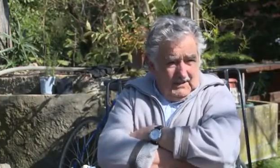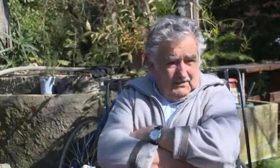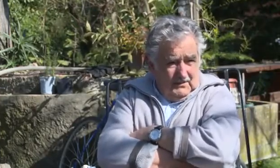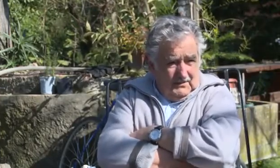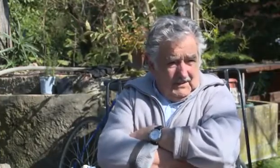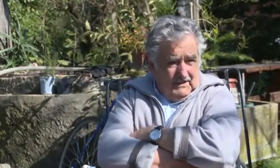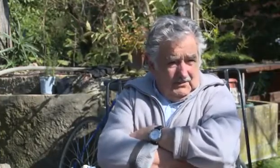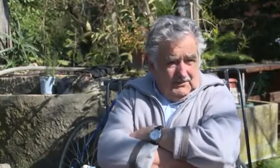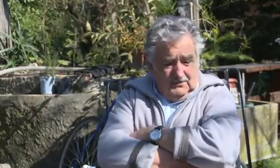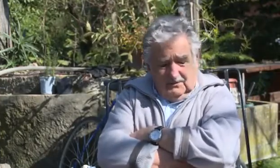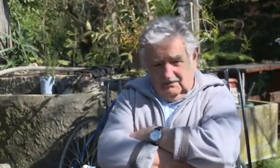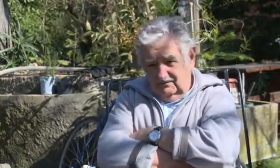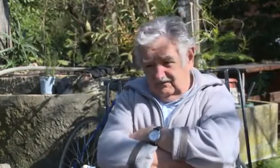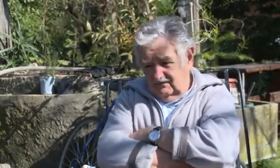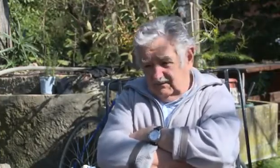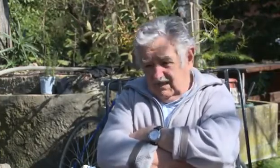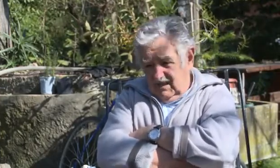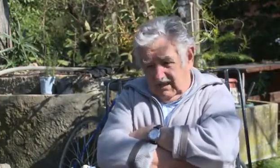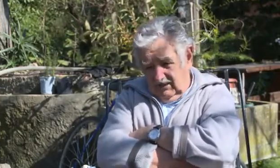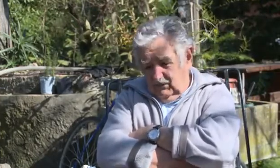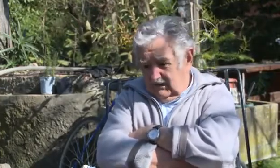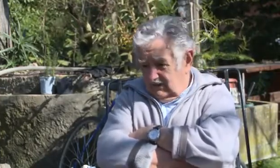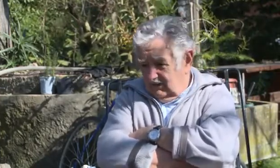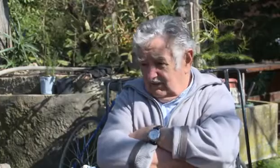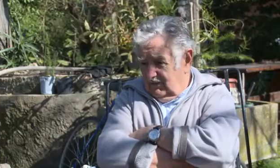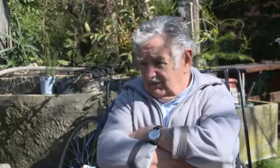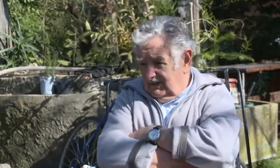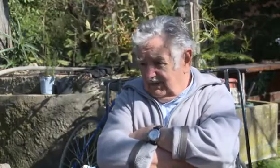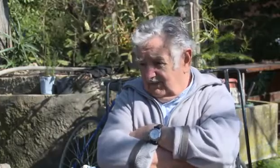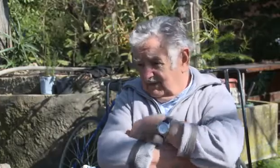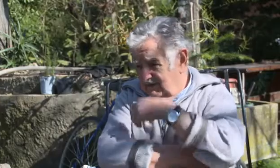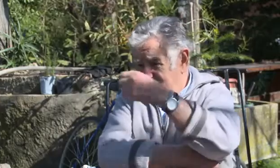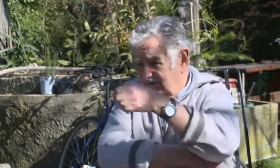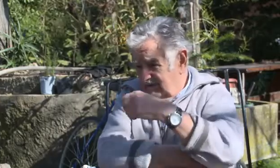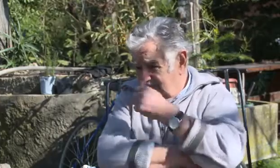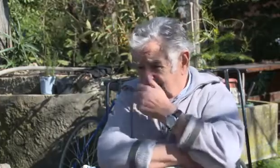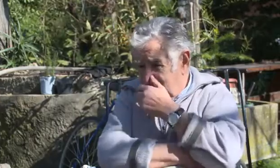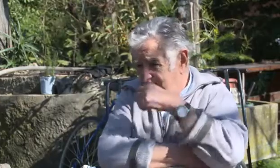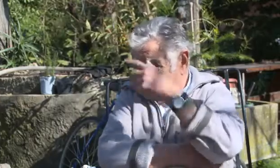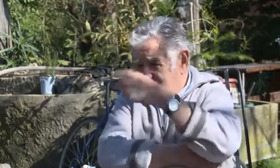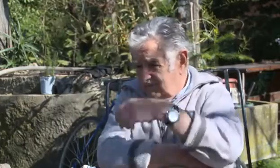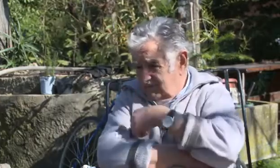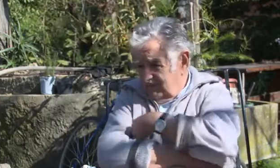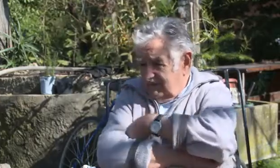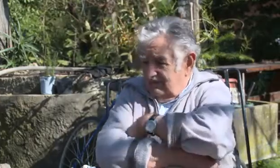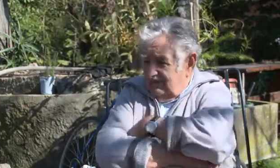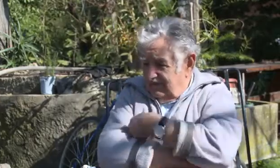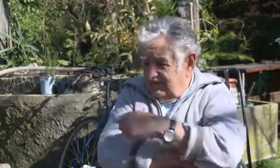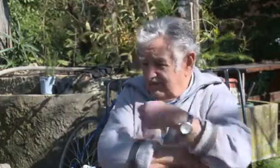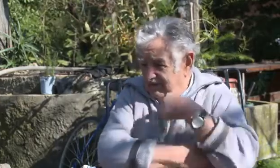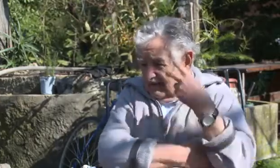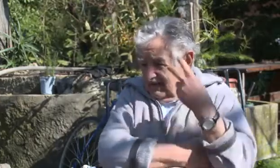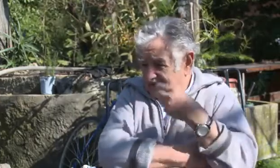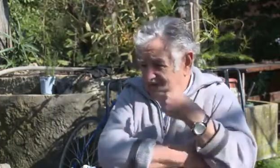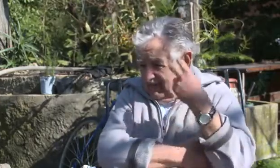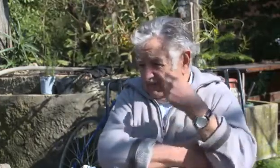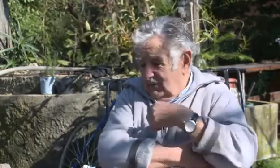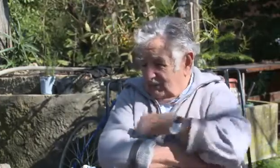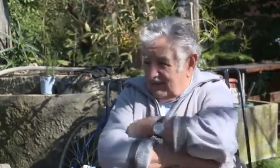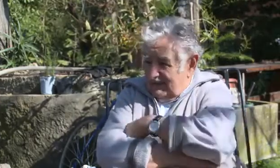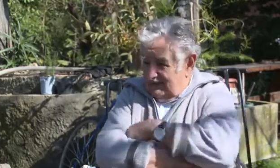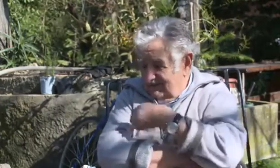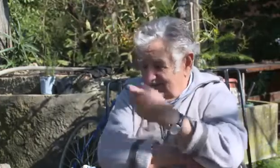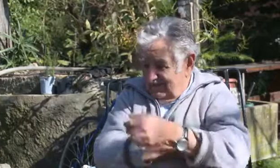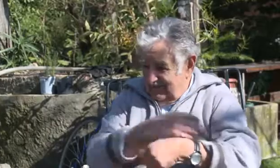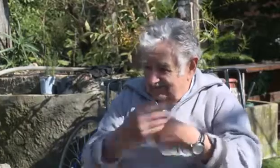medio al panadero para pagar el ónibus, a la vuelta se lo devolvía porque llevaba 200 cartuchos, lo vendía en una florería y venía